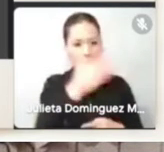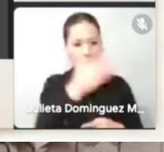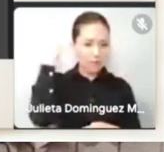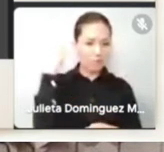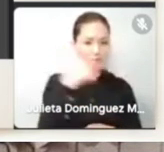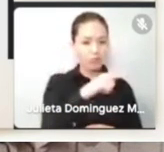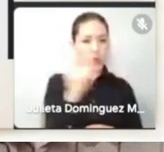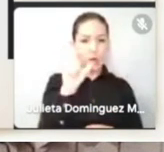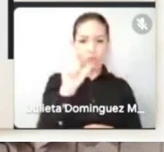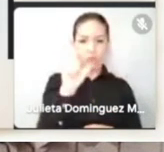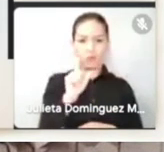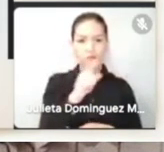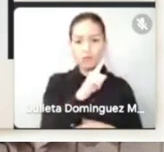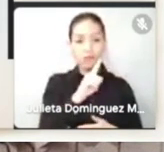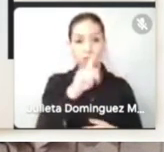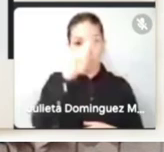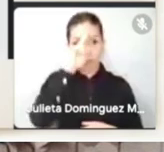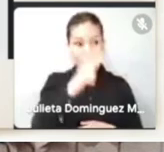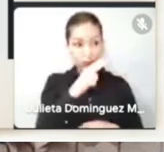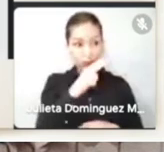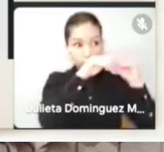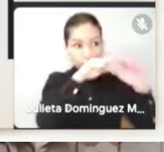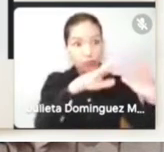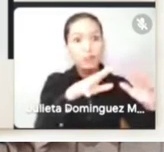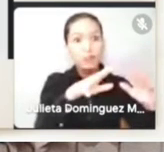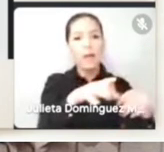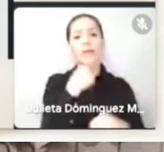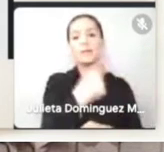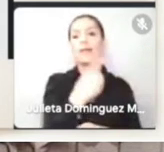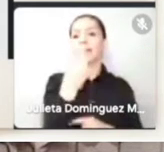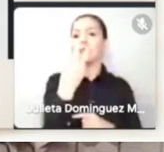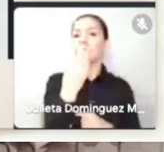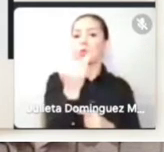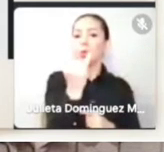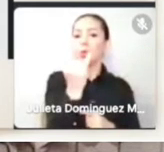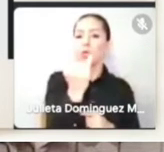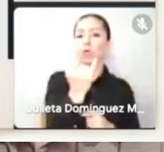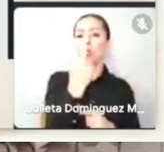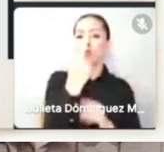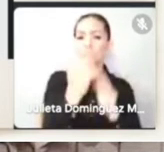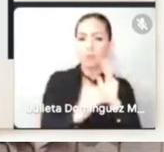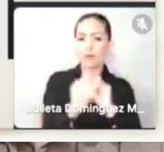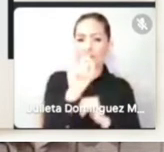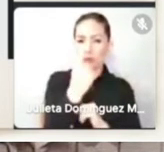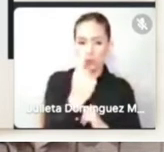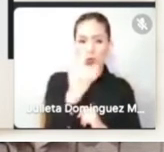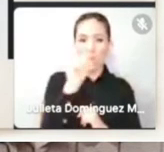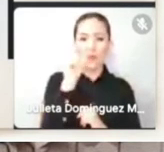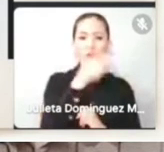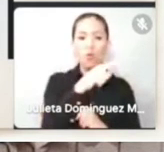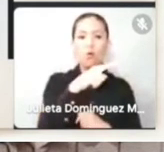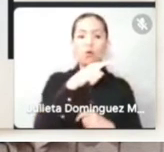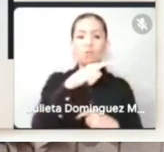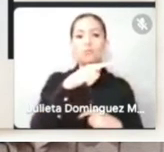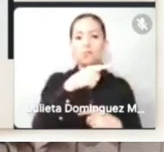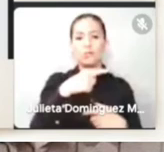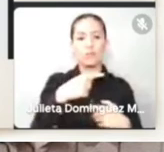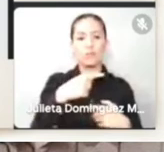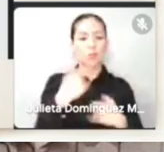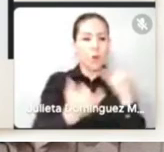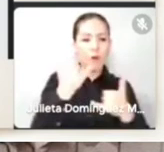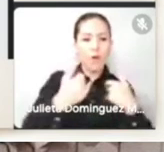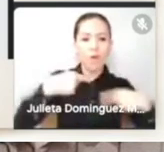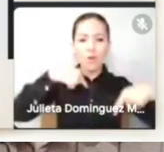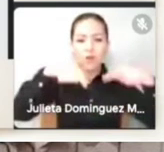electoral. Manifestaron los promoventes que el 3 de junio de 2021, durante la transmisión de un partido de fútbol entre la